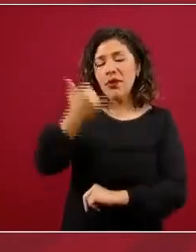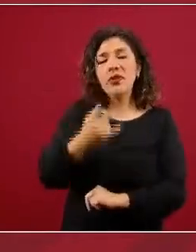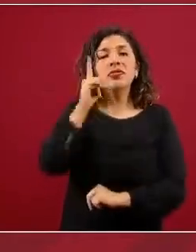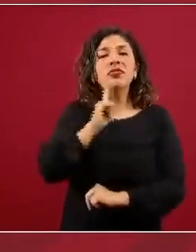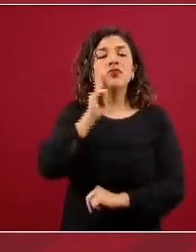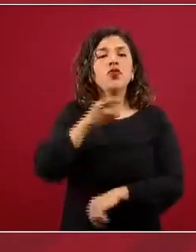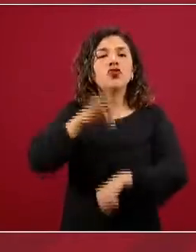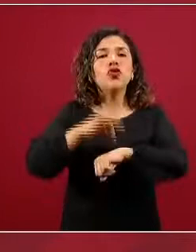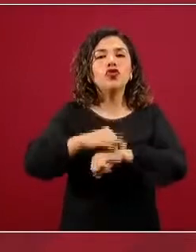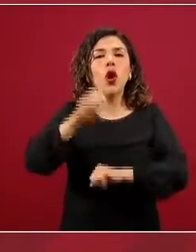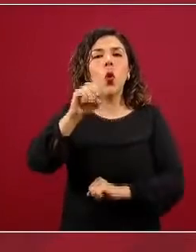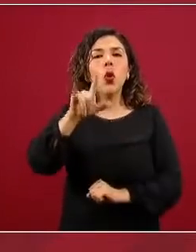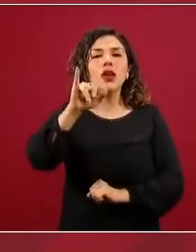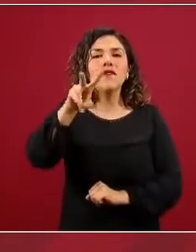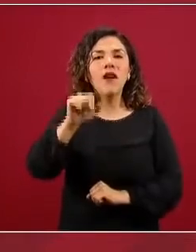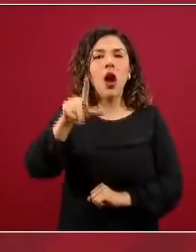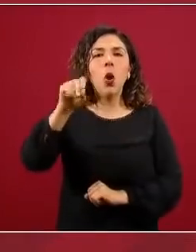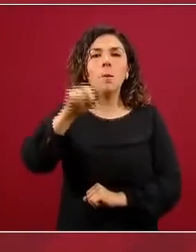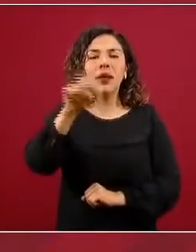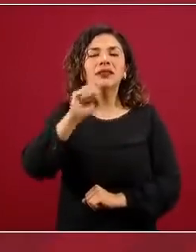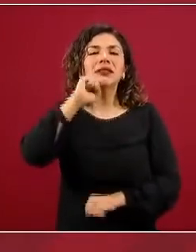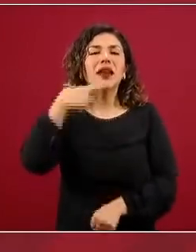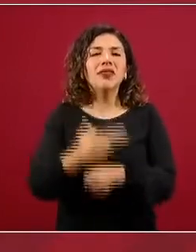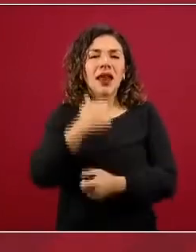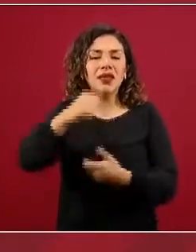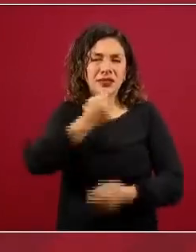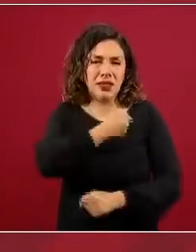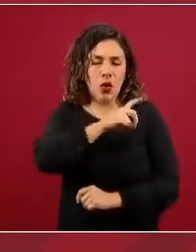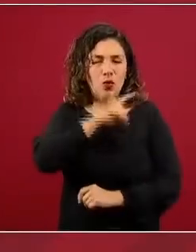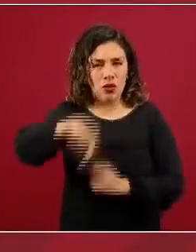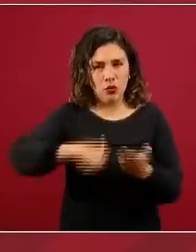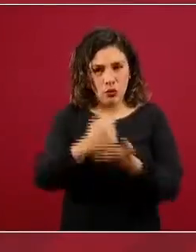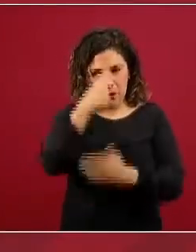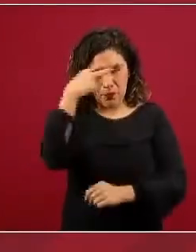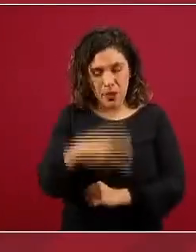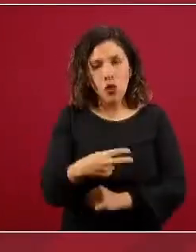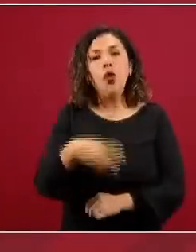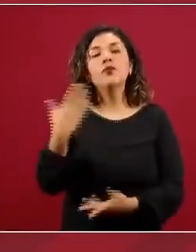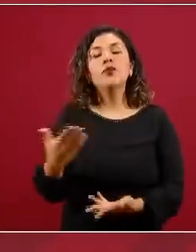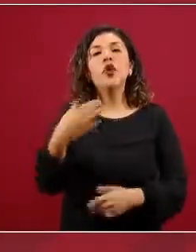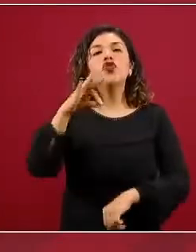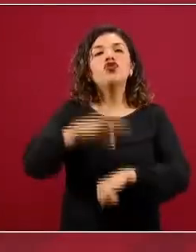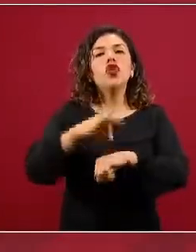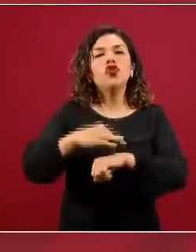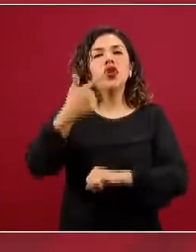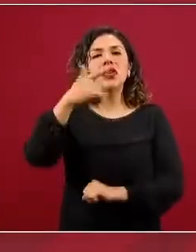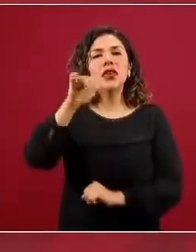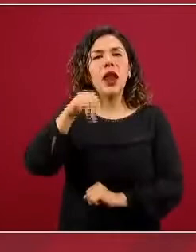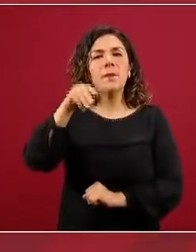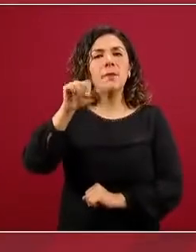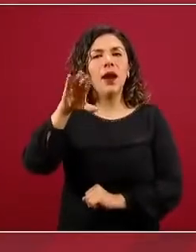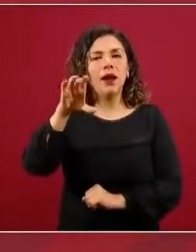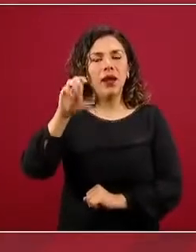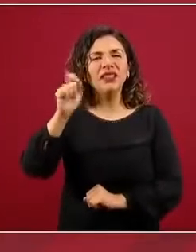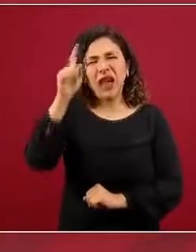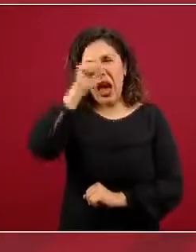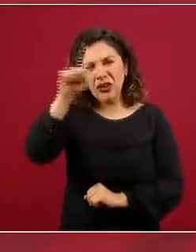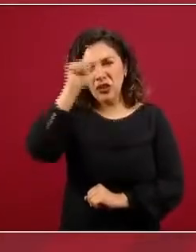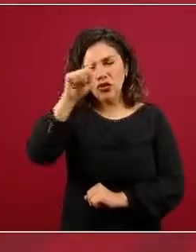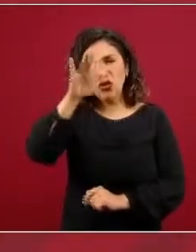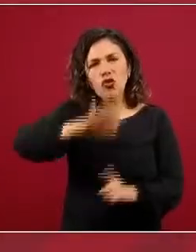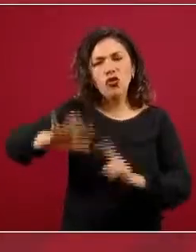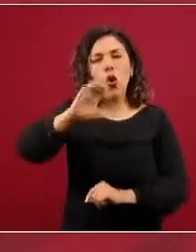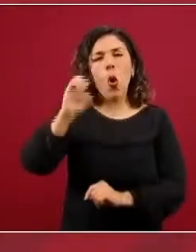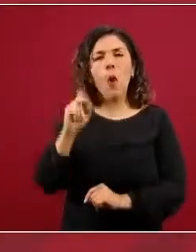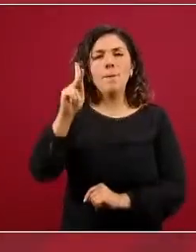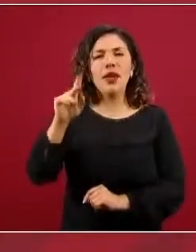doctora Oliva López Arellano, secretaria de Salud de la Ciudad de México, el doctor Jean-Marc Gabastún, asesor regional de la